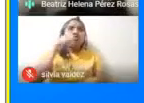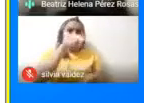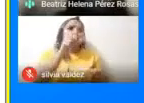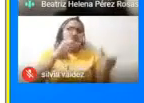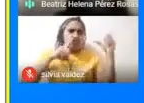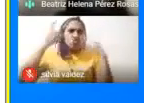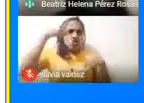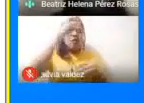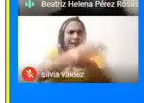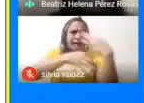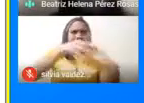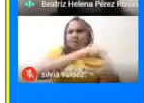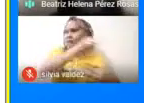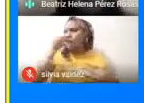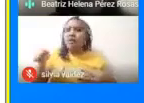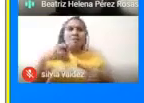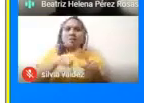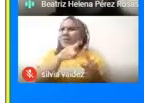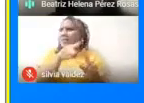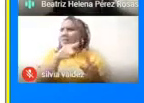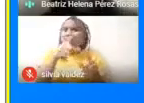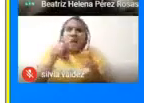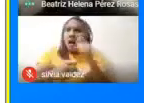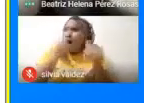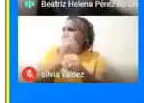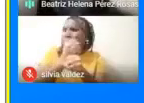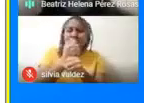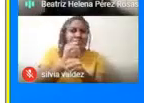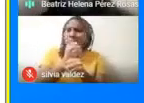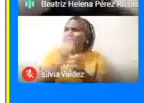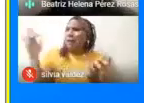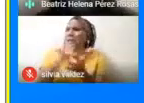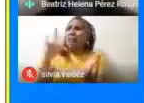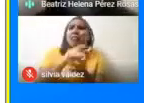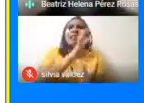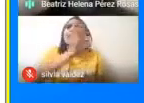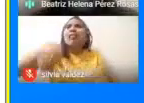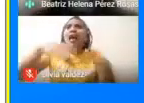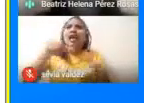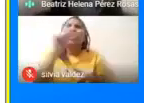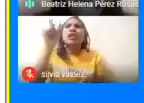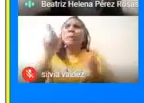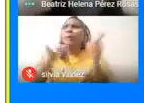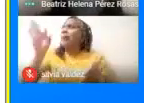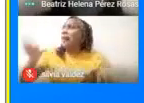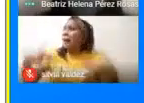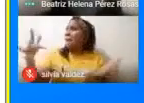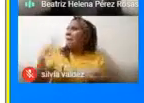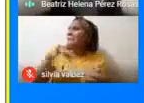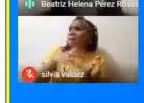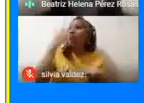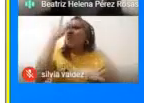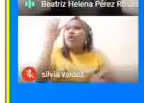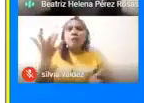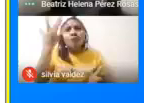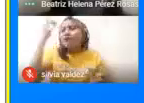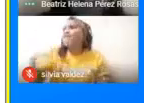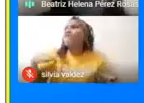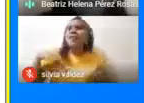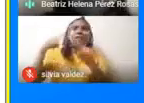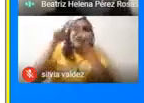reemplazar actividades, pero resulta que al año no le llegan ni 100 turistas porque no tienen la forma de